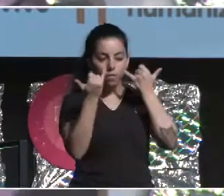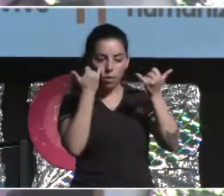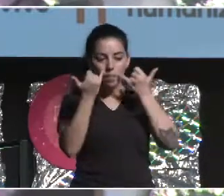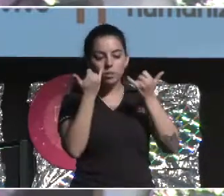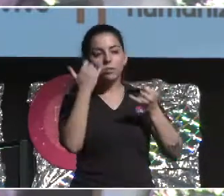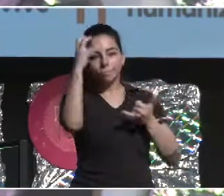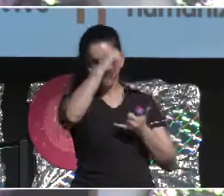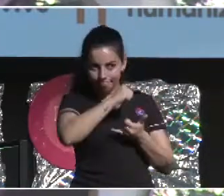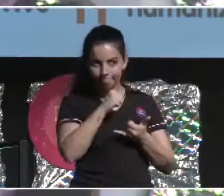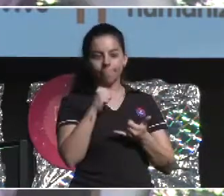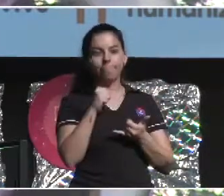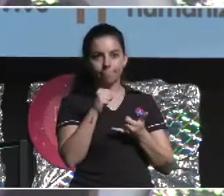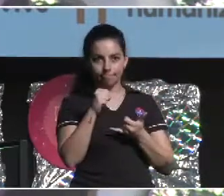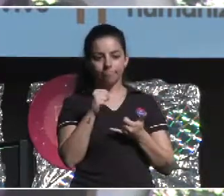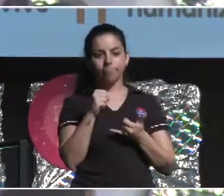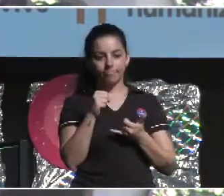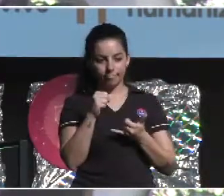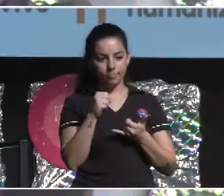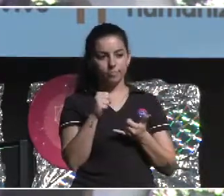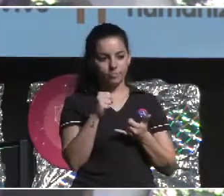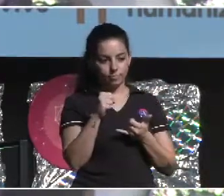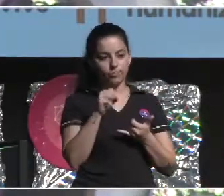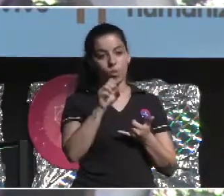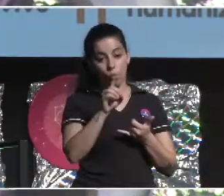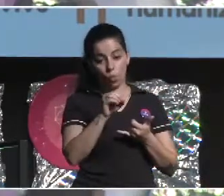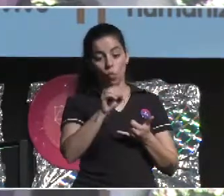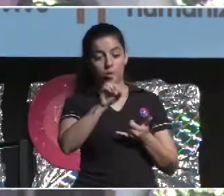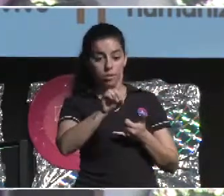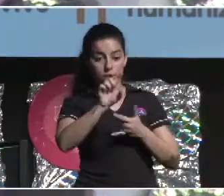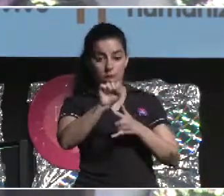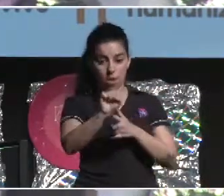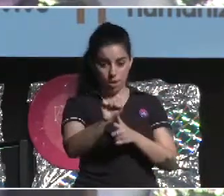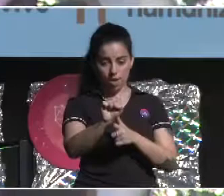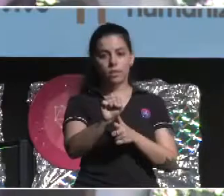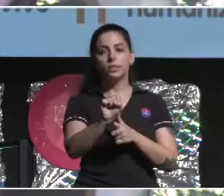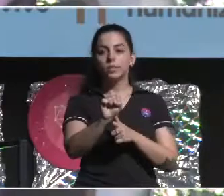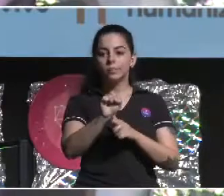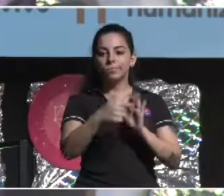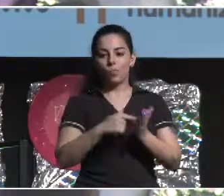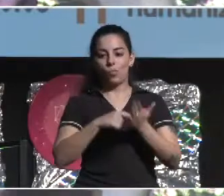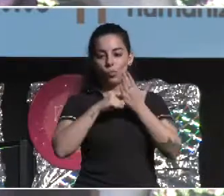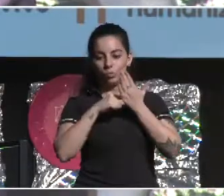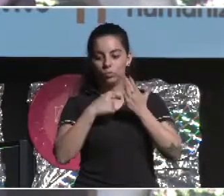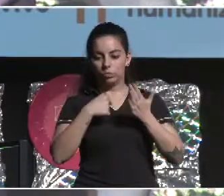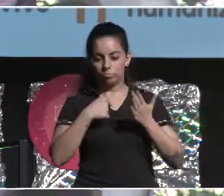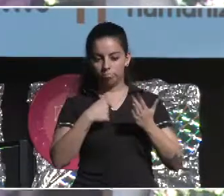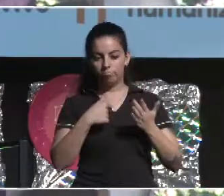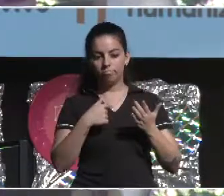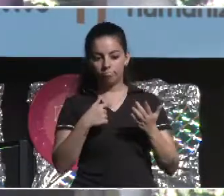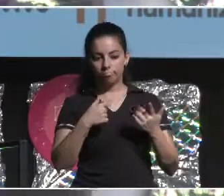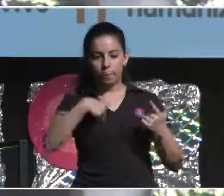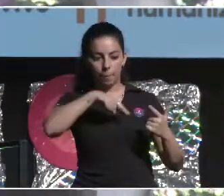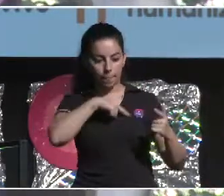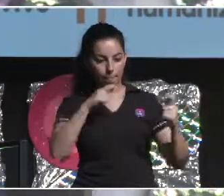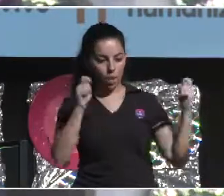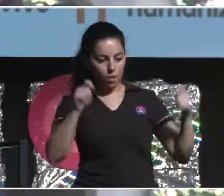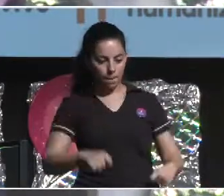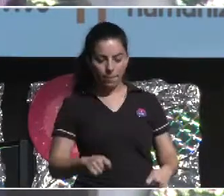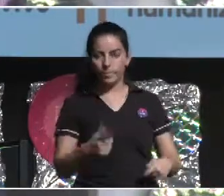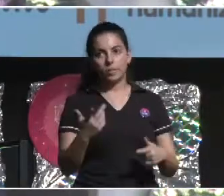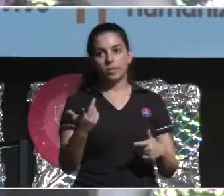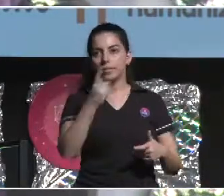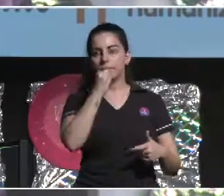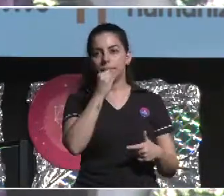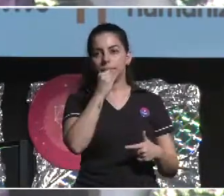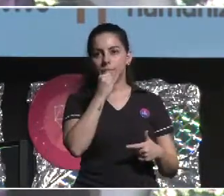que no teníamos tampoco una capacidad para decir a las empresas, ustedes van a